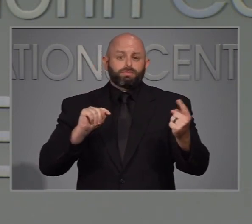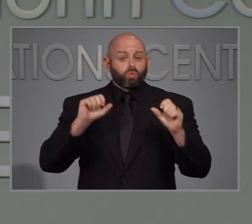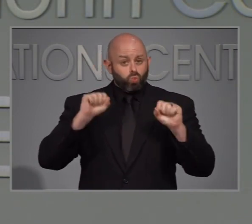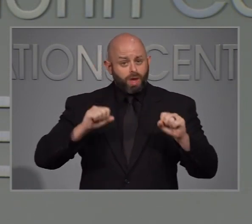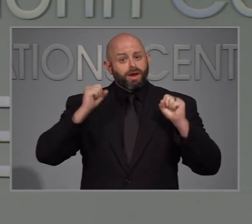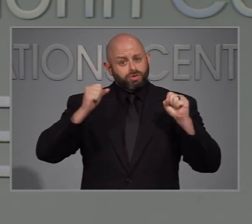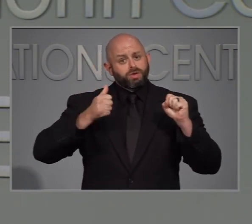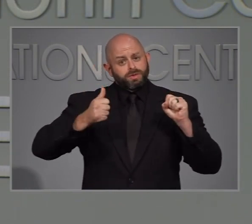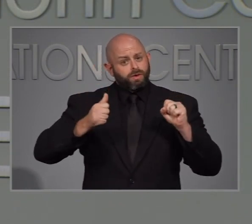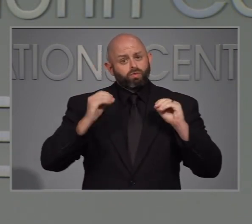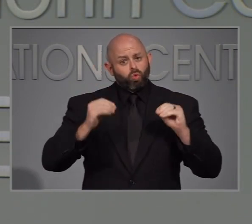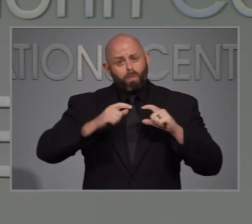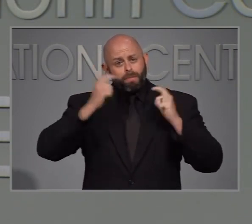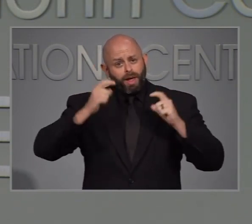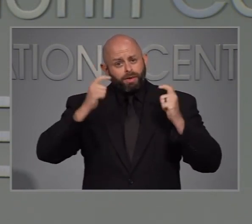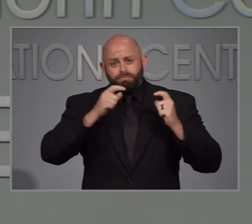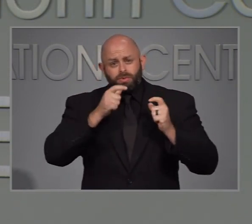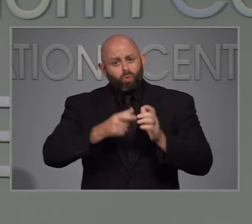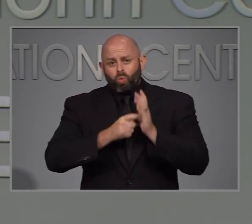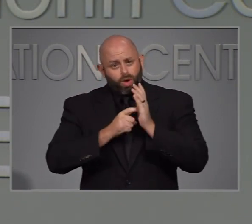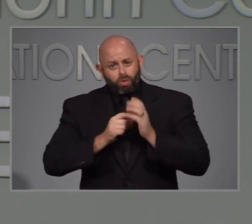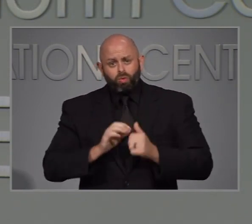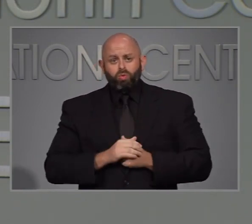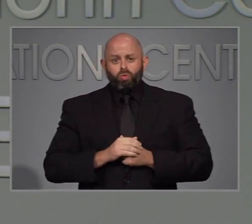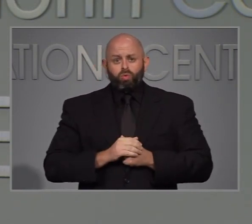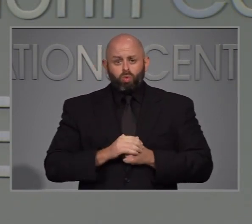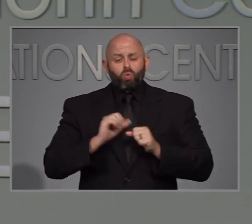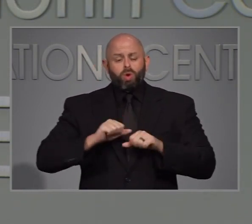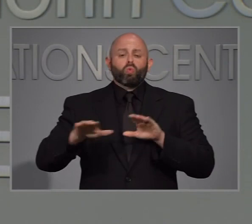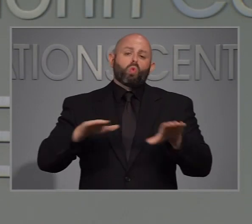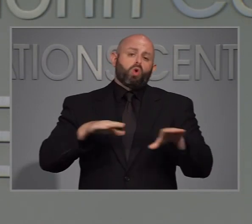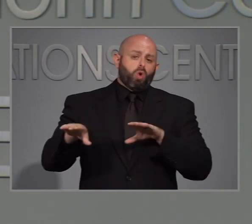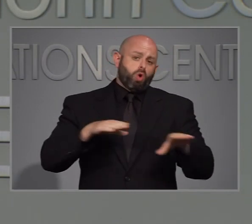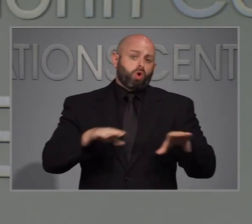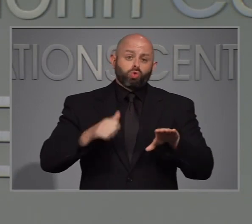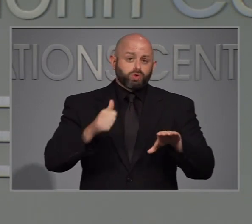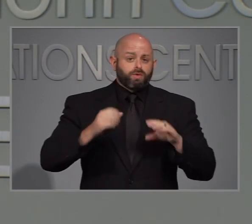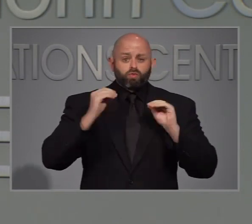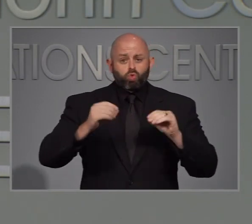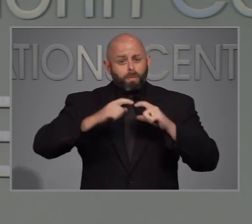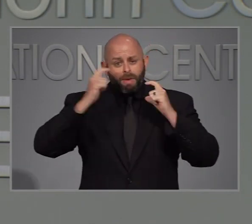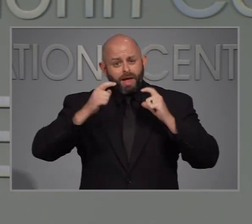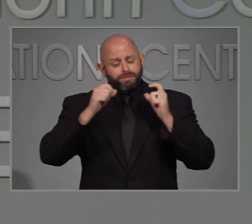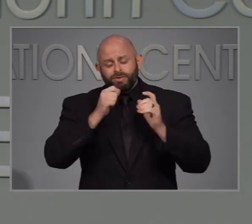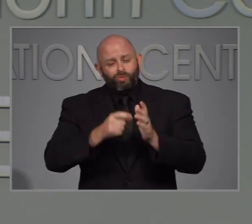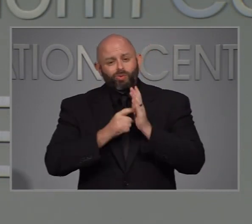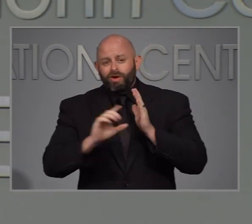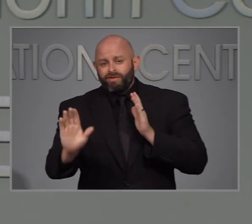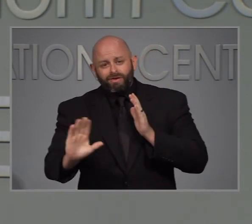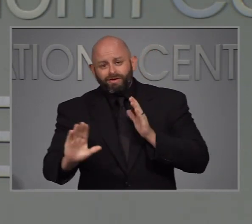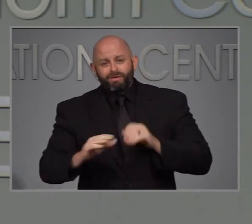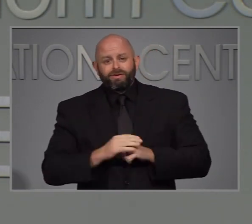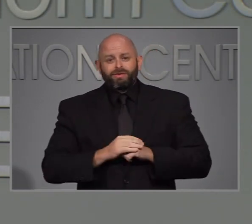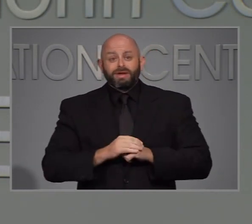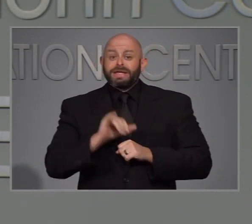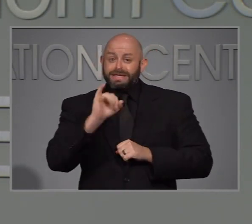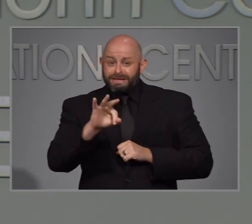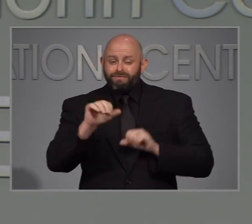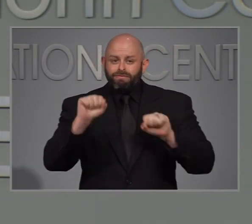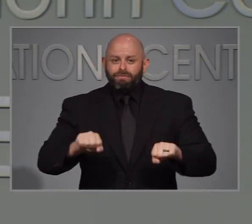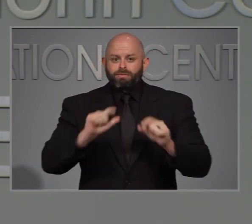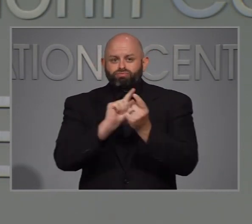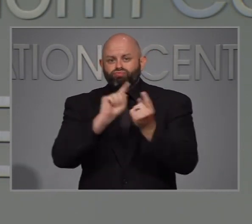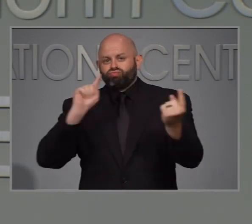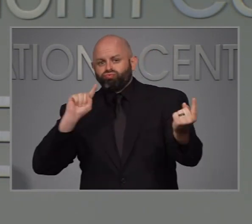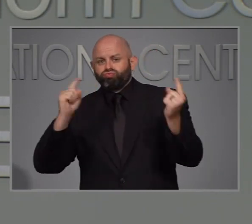Uno puede ir afuera y hacer ejercicio, caminar, siempre y cuando que no estén a una distancia